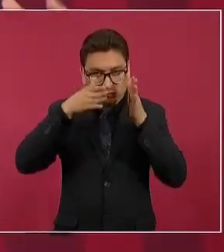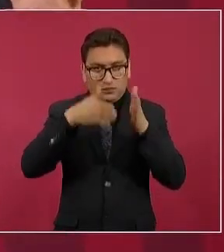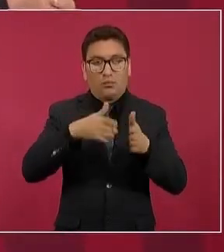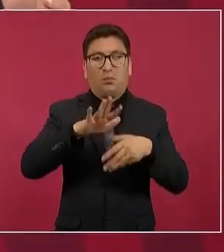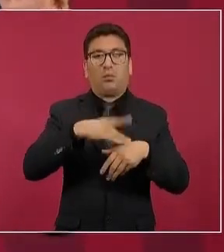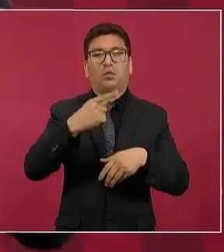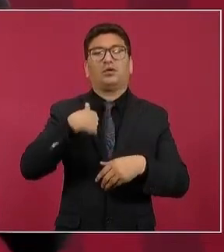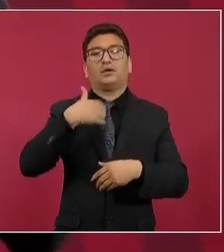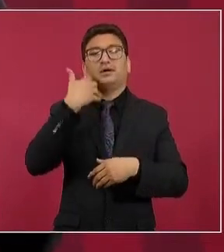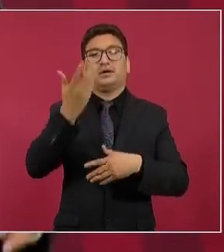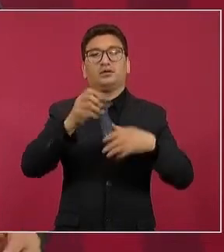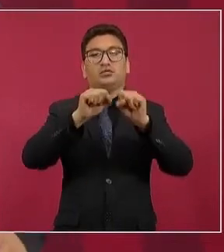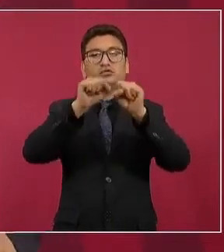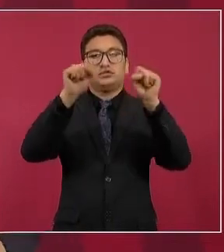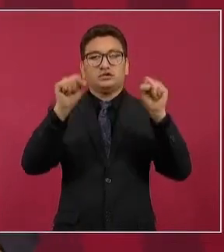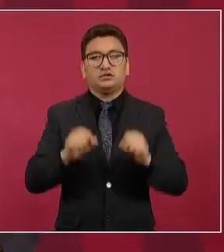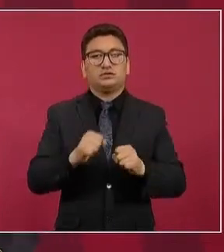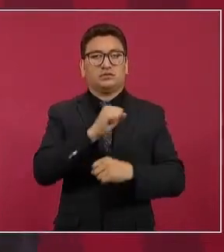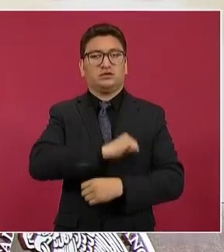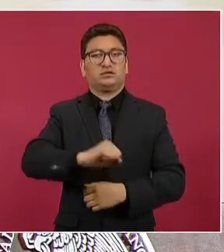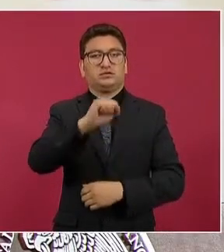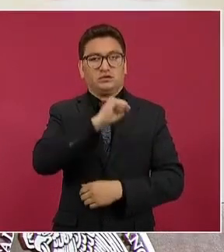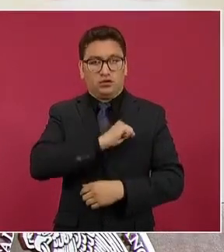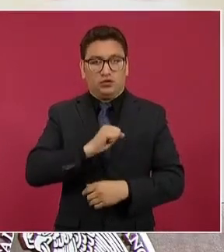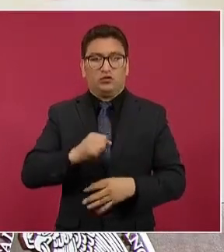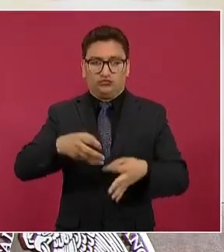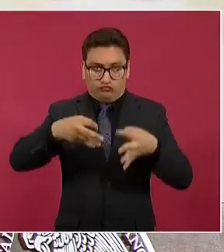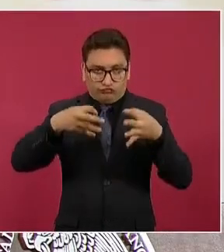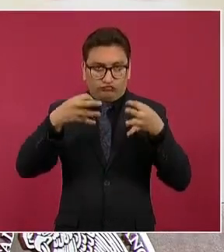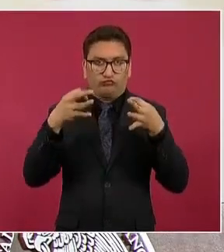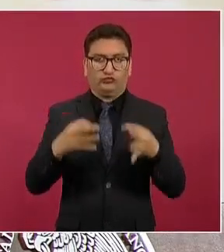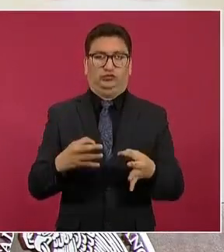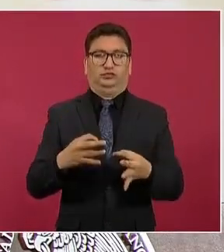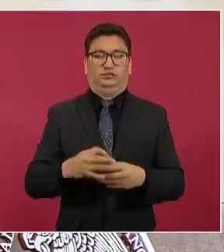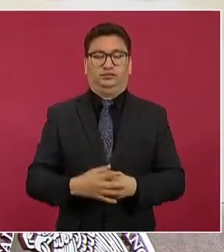un sistema de salud de primer orden,